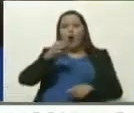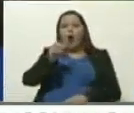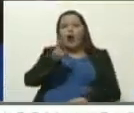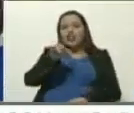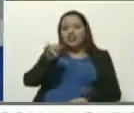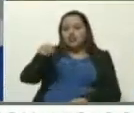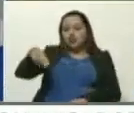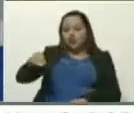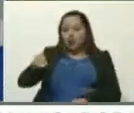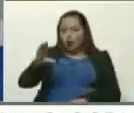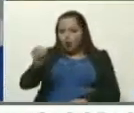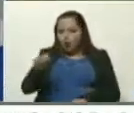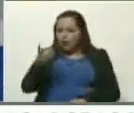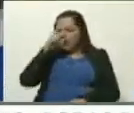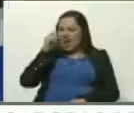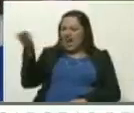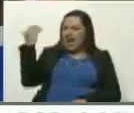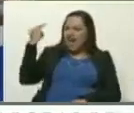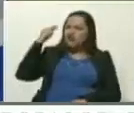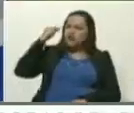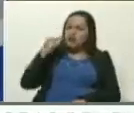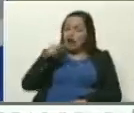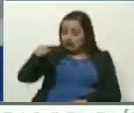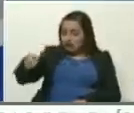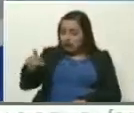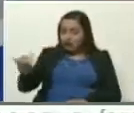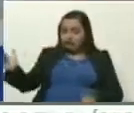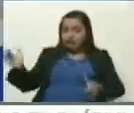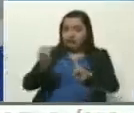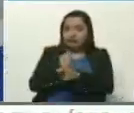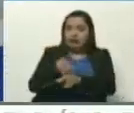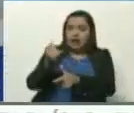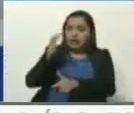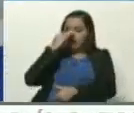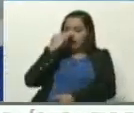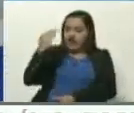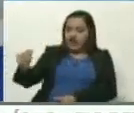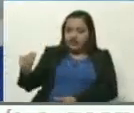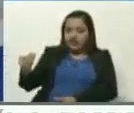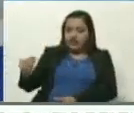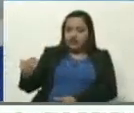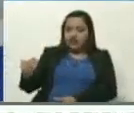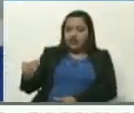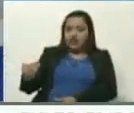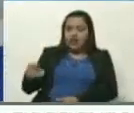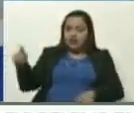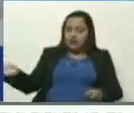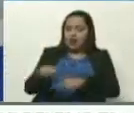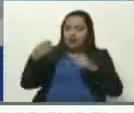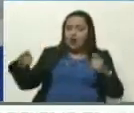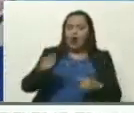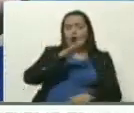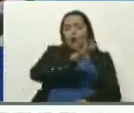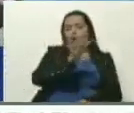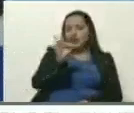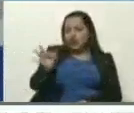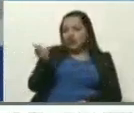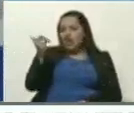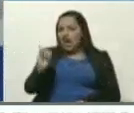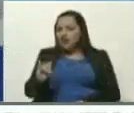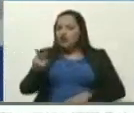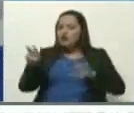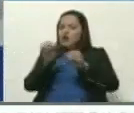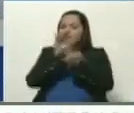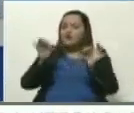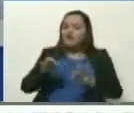la época de Libertador Simón Bolívar. A ti te ha tocado el reto de estar al frente del semanario 4F, que se convierte en otra artillería